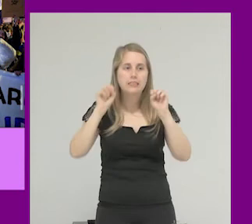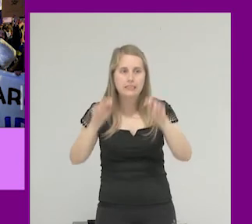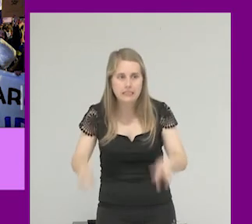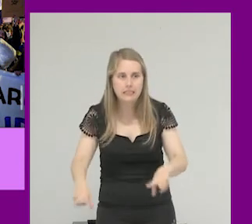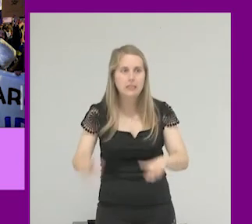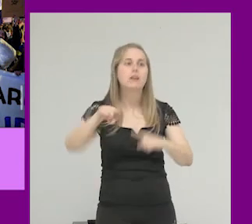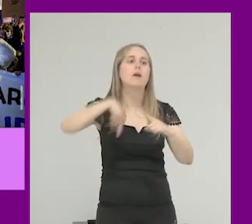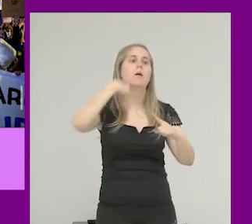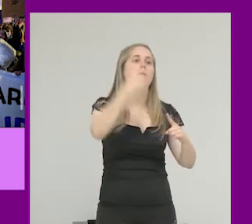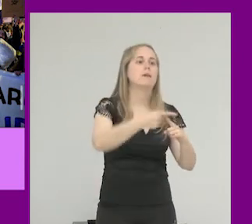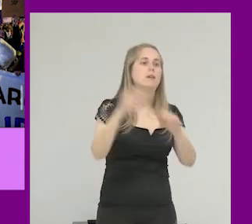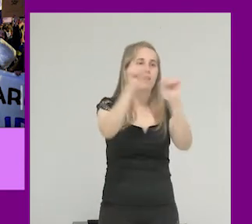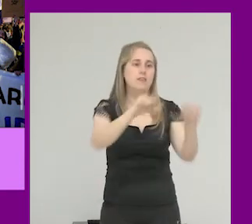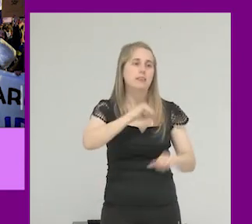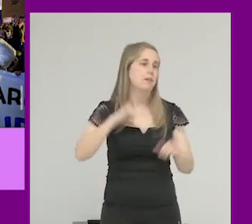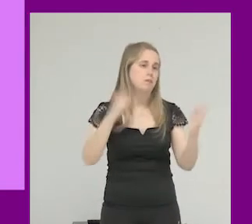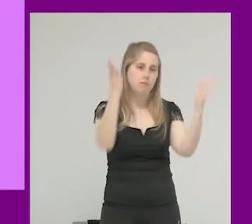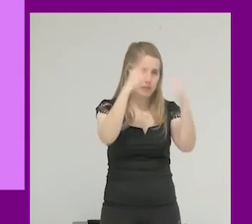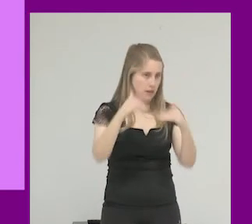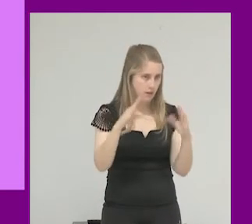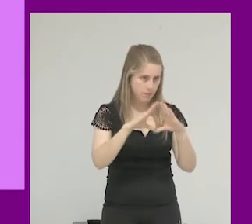de autodefensa feminista.